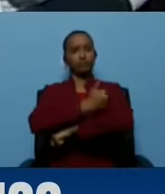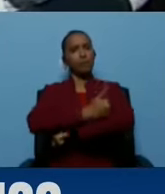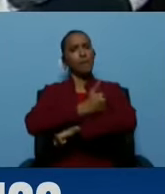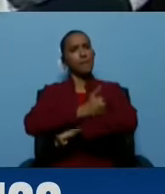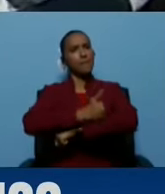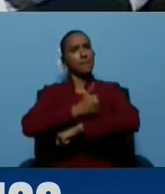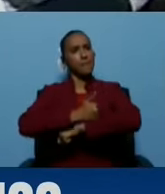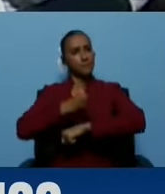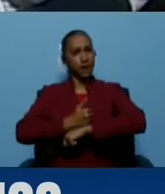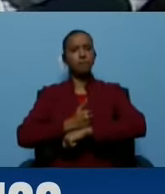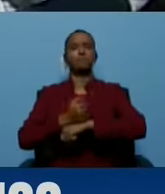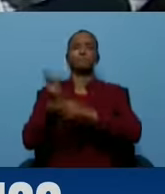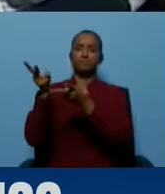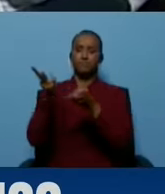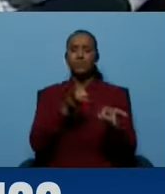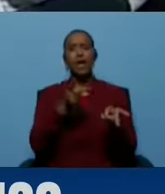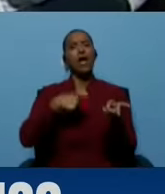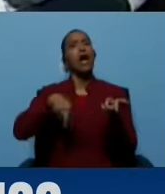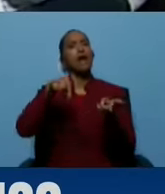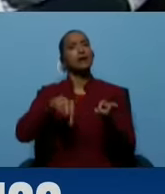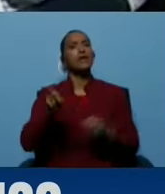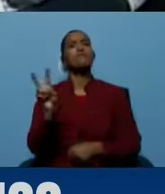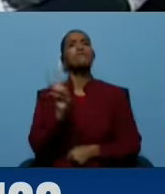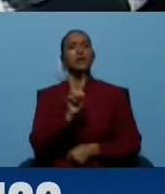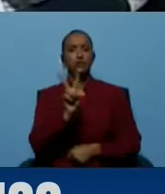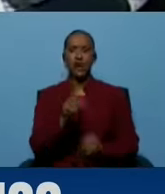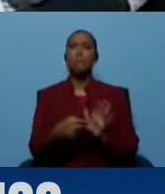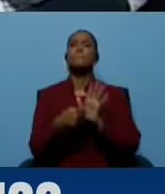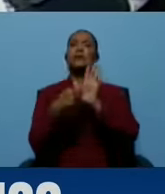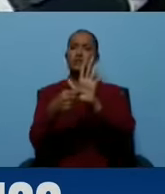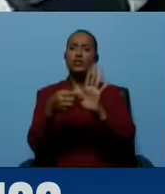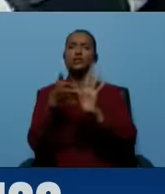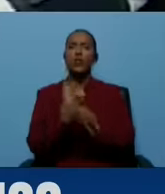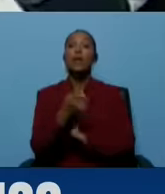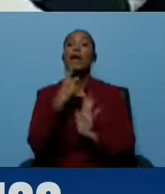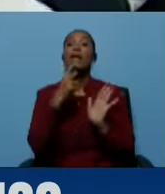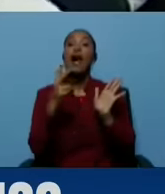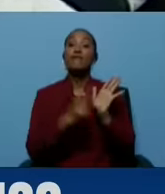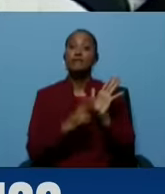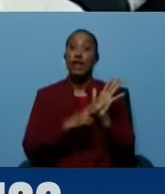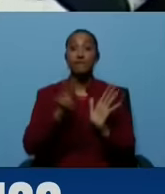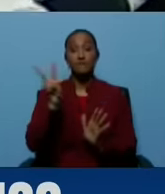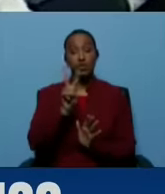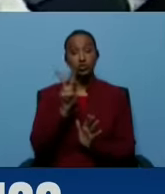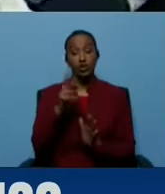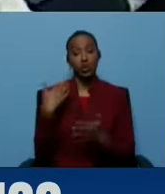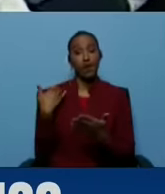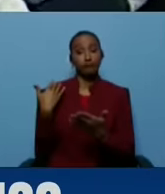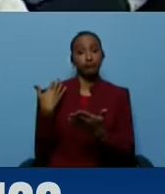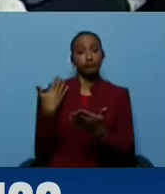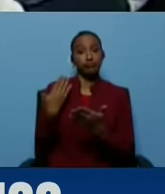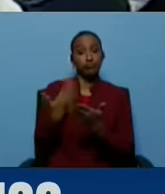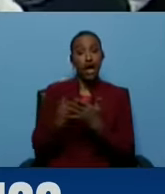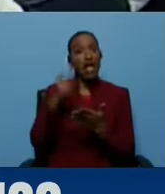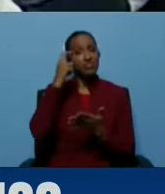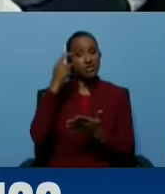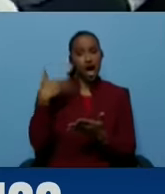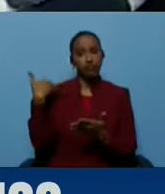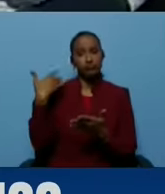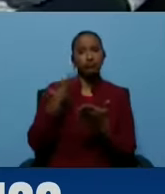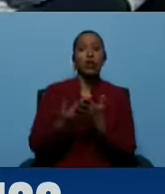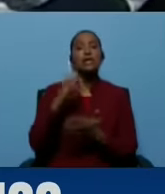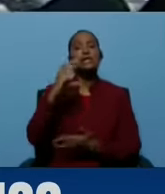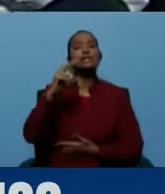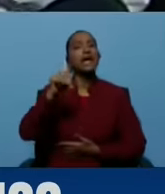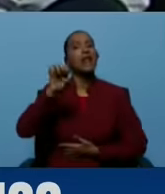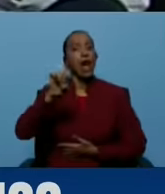acreditado en nuestro país. Precisamente presentó al cuerpo diplomático la verdad de Venezuela en el contexto de los múltiples ataques que ha recibido el sistema electoral y mostró